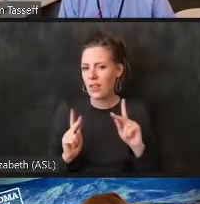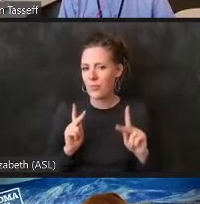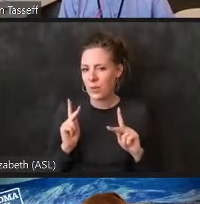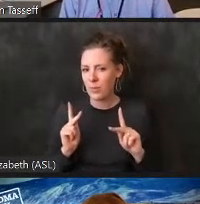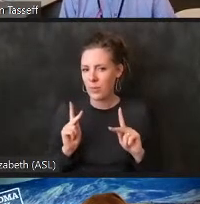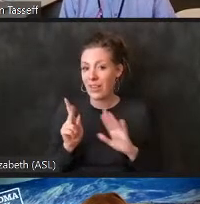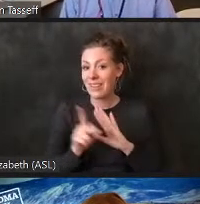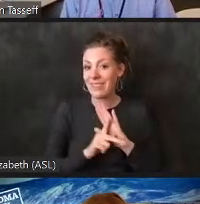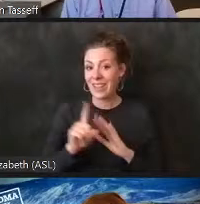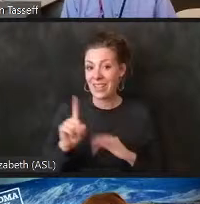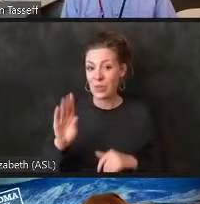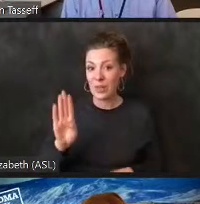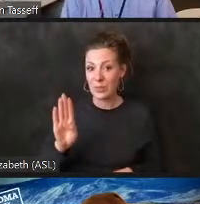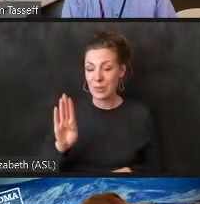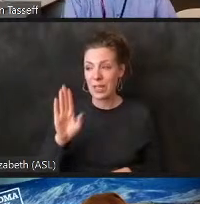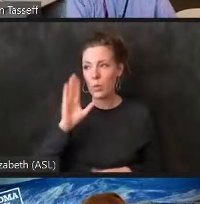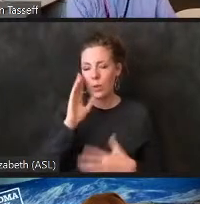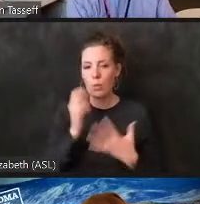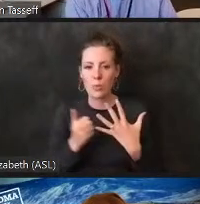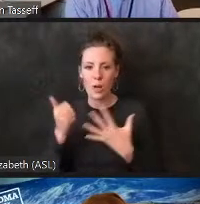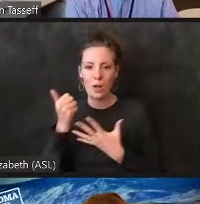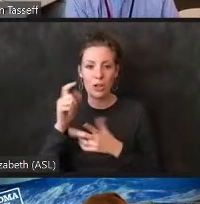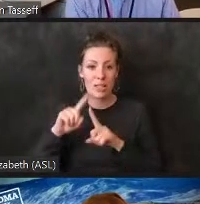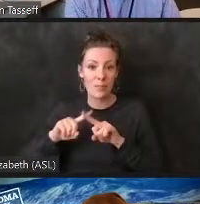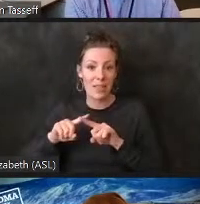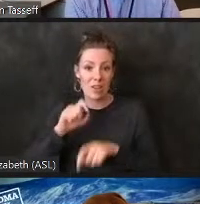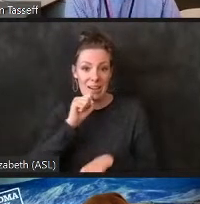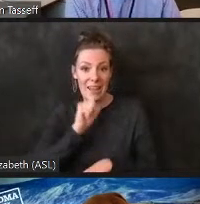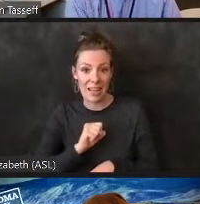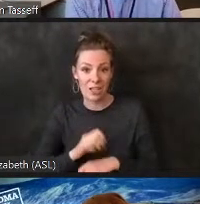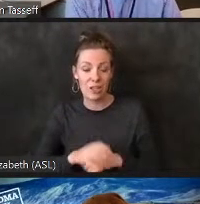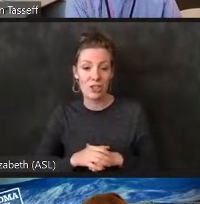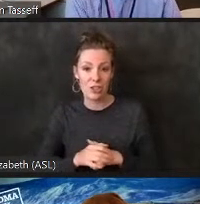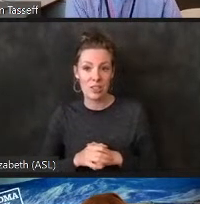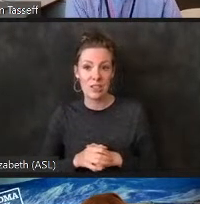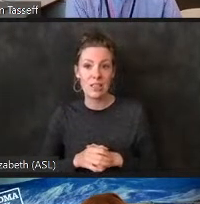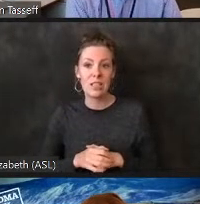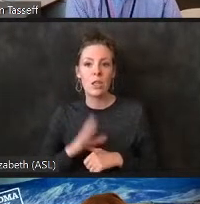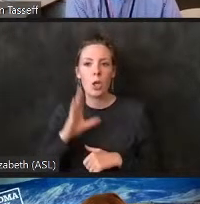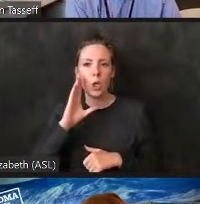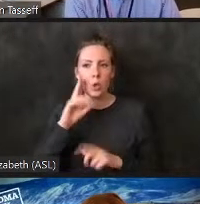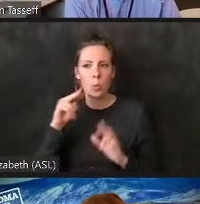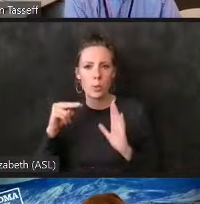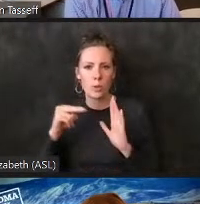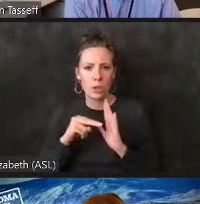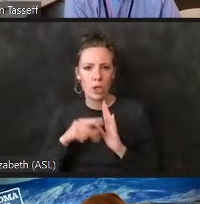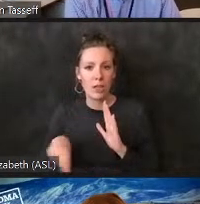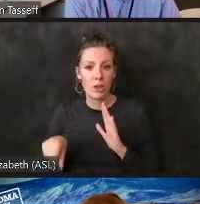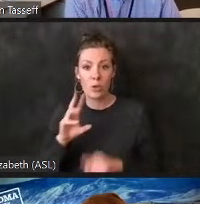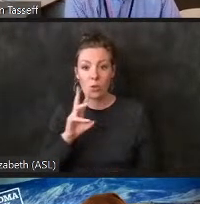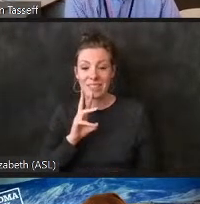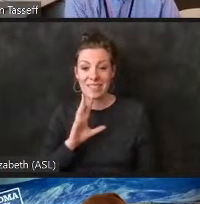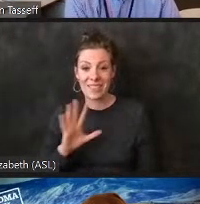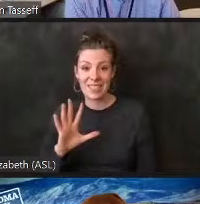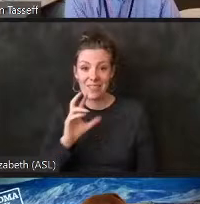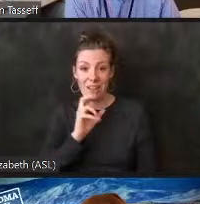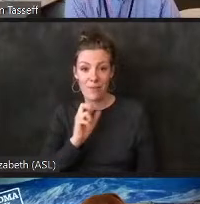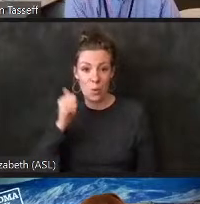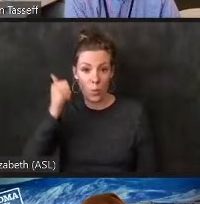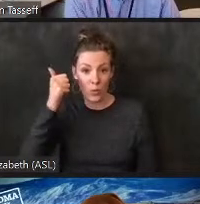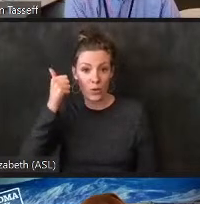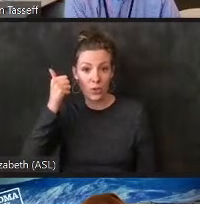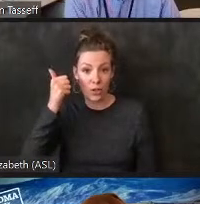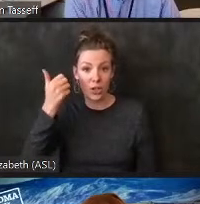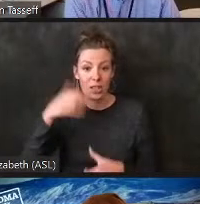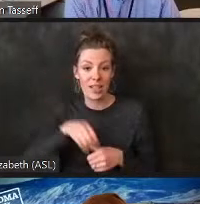dentro de esos grupos de gente en el 1B vamos a priorizar de acuerdo a la edad de